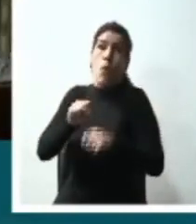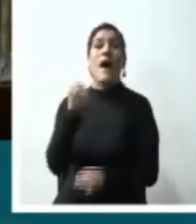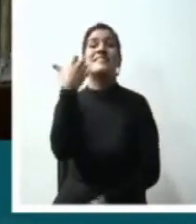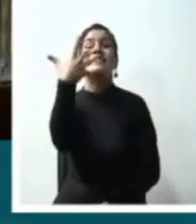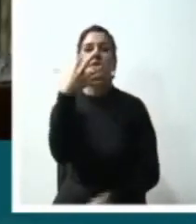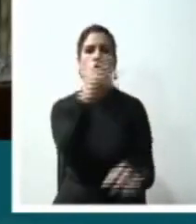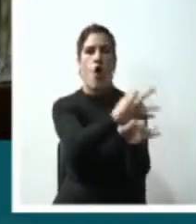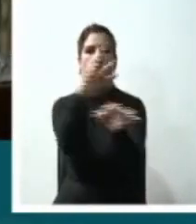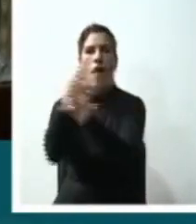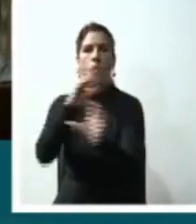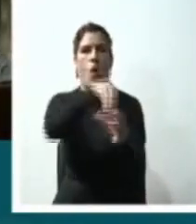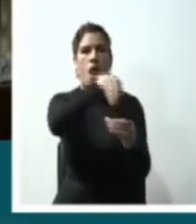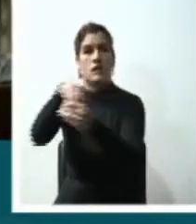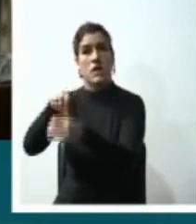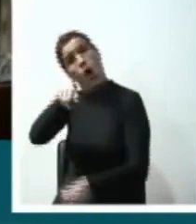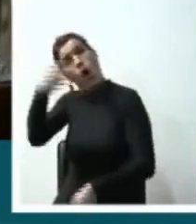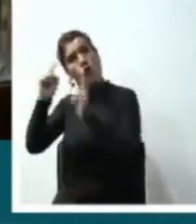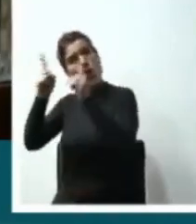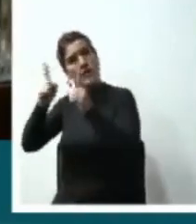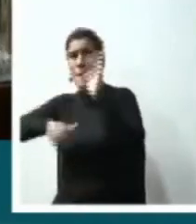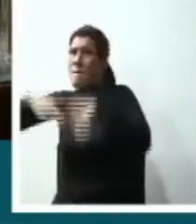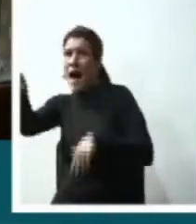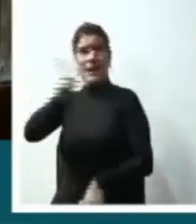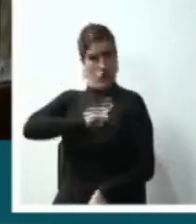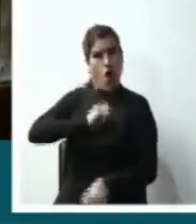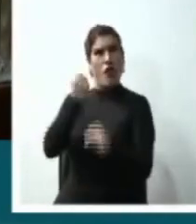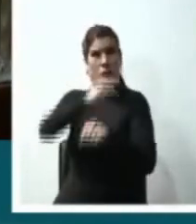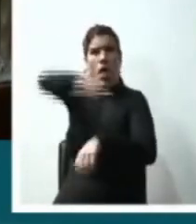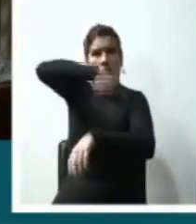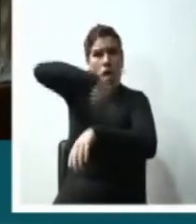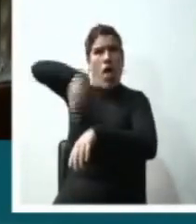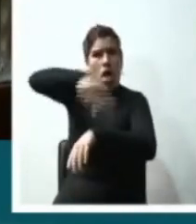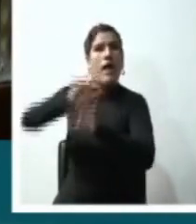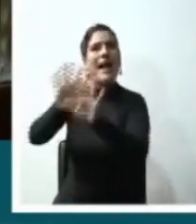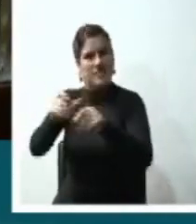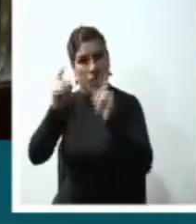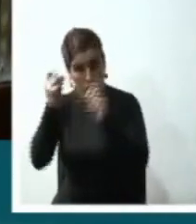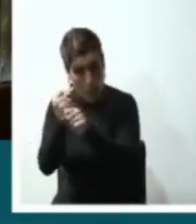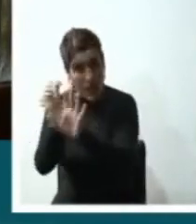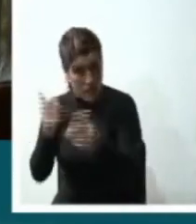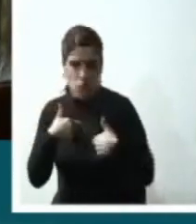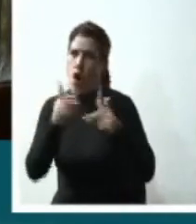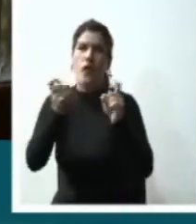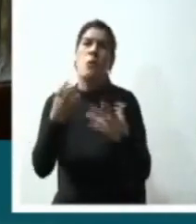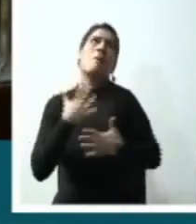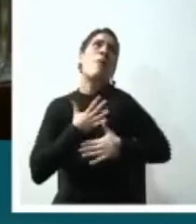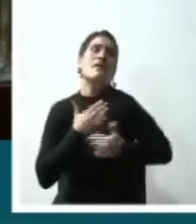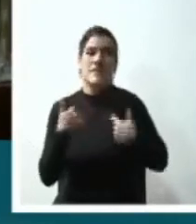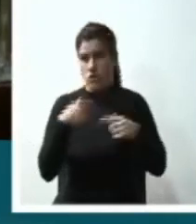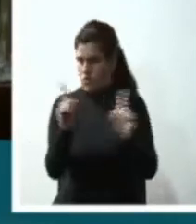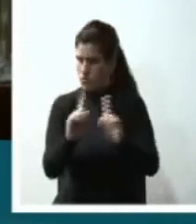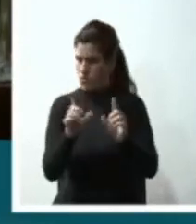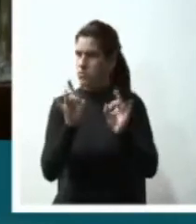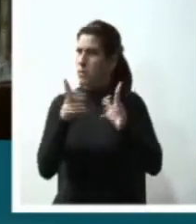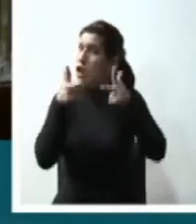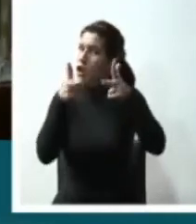escuelas. Y hay otros docentes que trabajan más. Esas son las condiciones en las que trabajan los docentes. No lo digo para victimizarme, sino simplemente